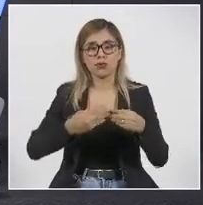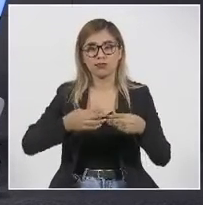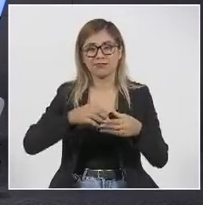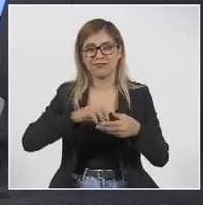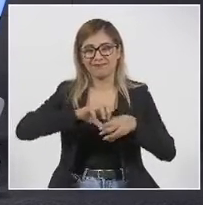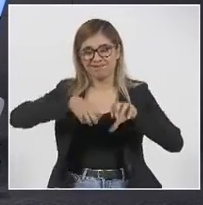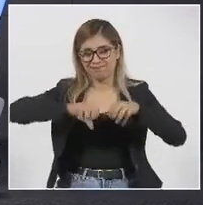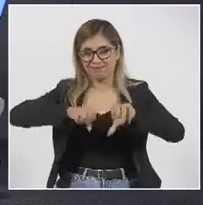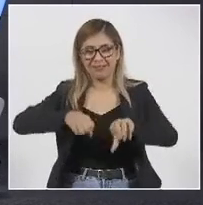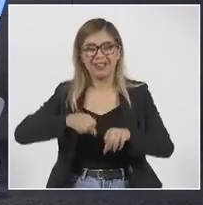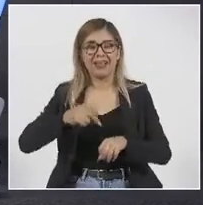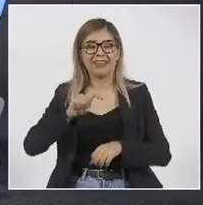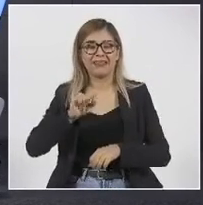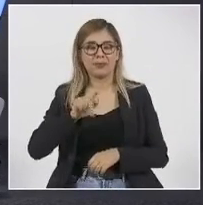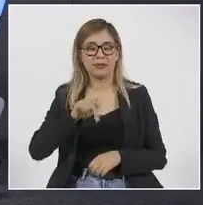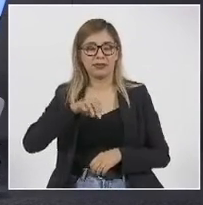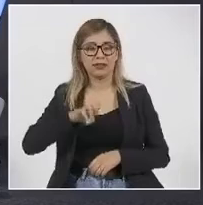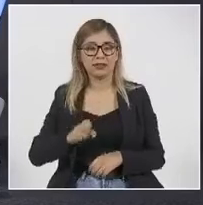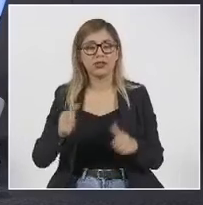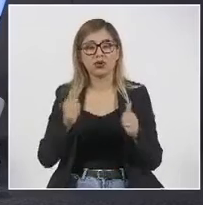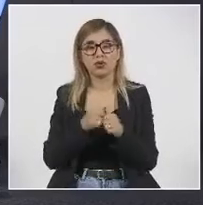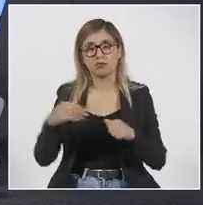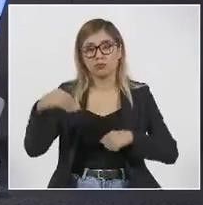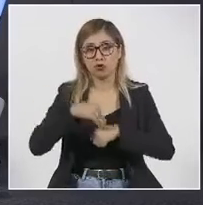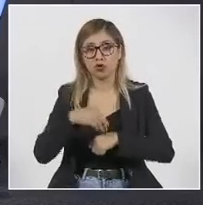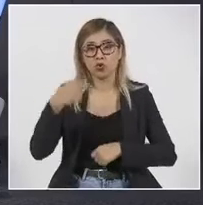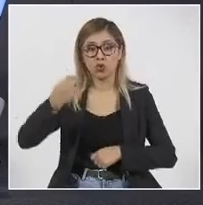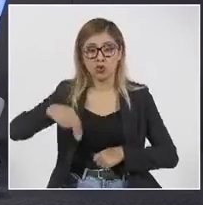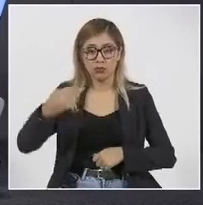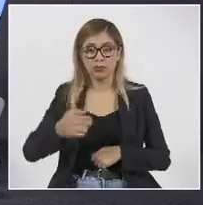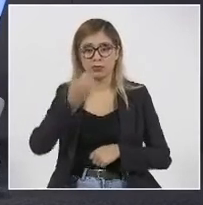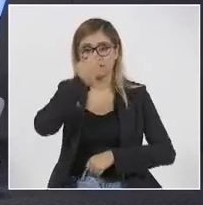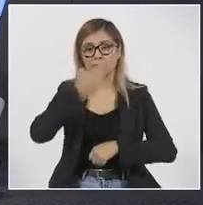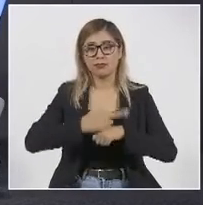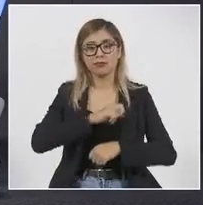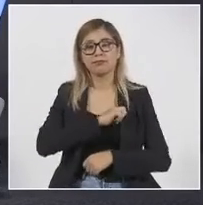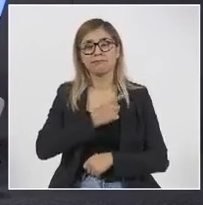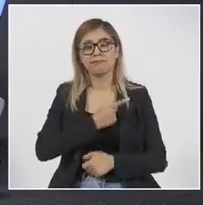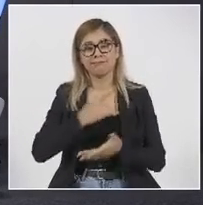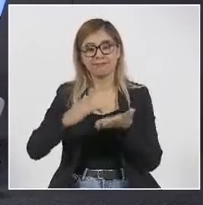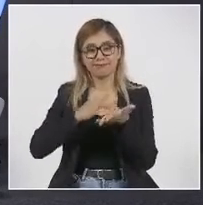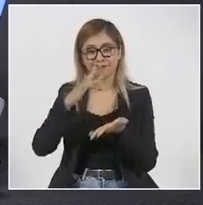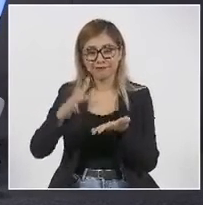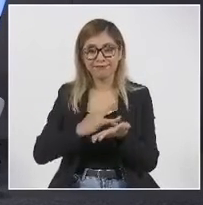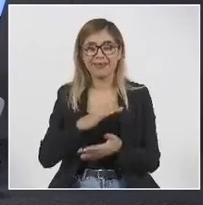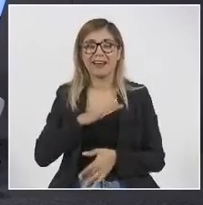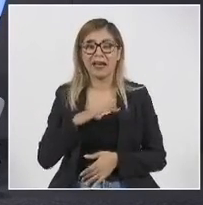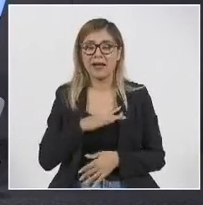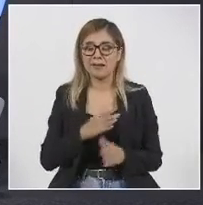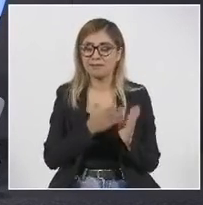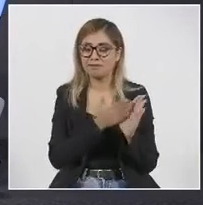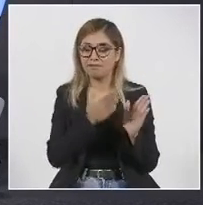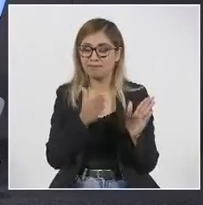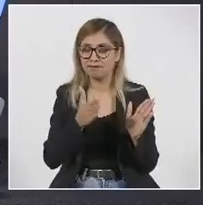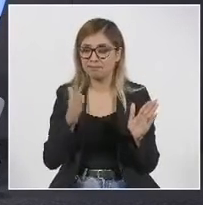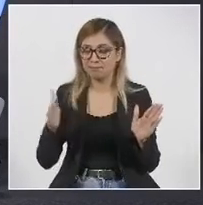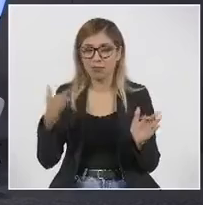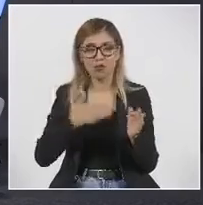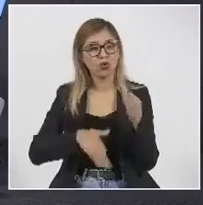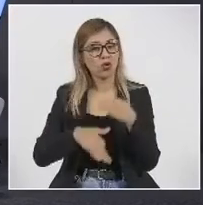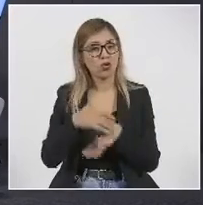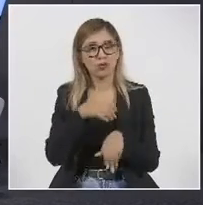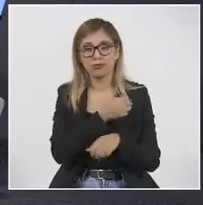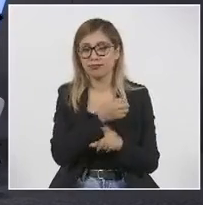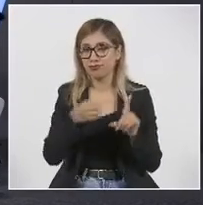con nombre. Realmente Secretaría de Salud nos ha apoyado bastante en ese tema y nos ha dado así con punto y coma los lineamientos que tenemos que